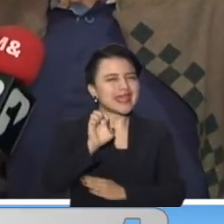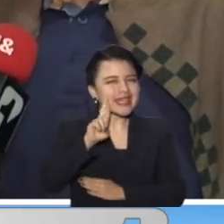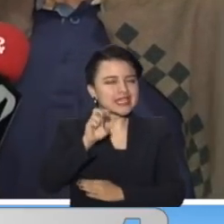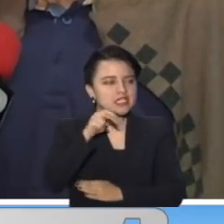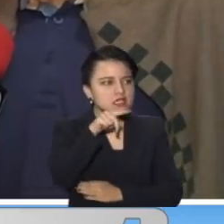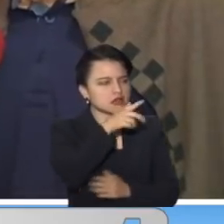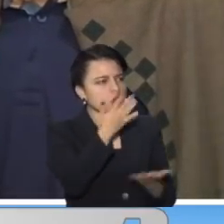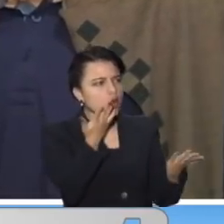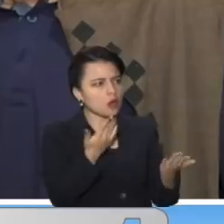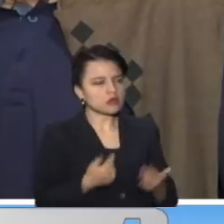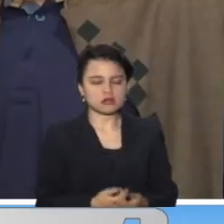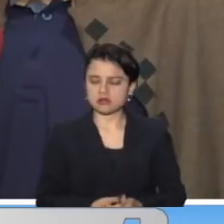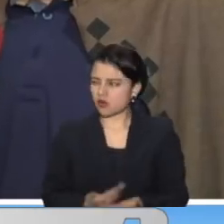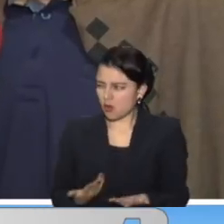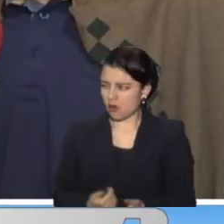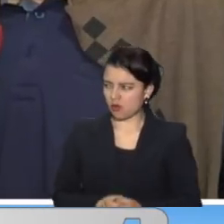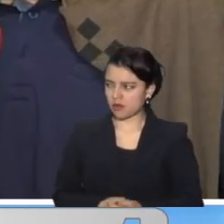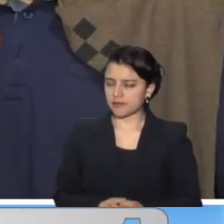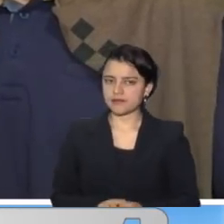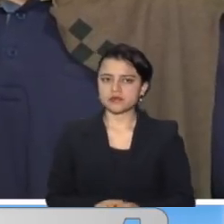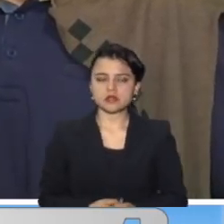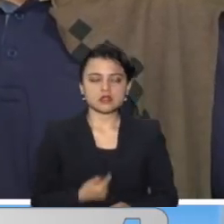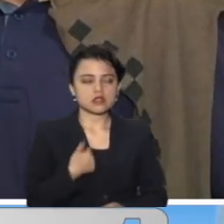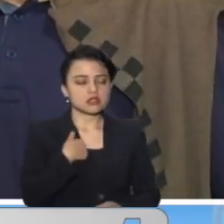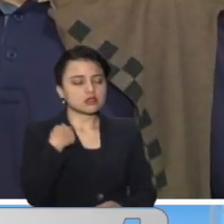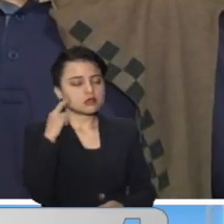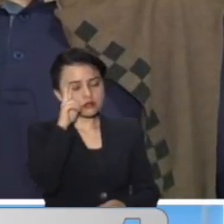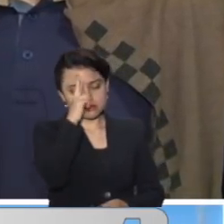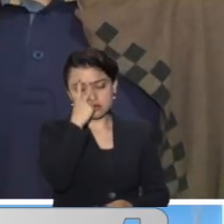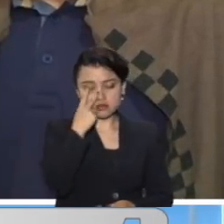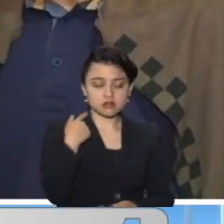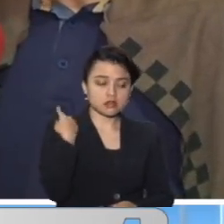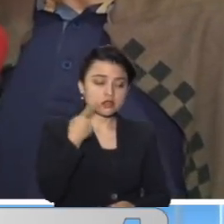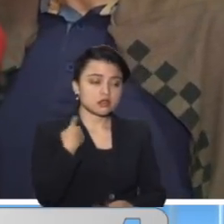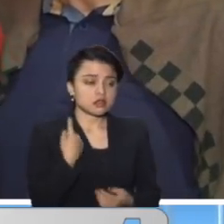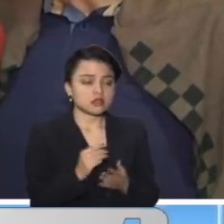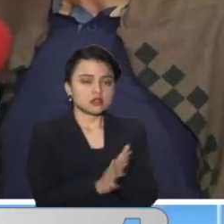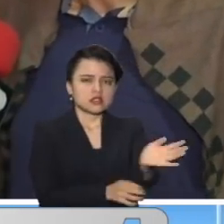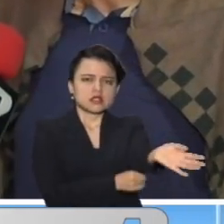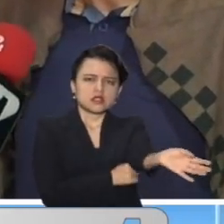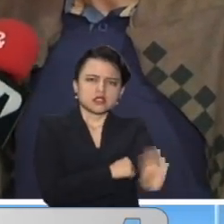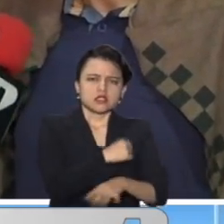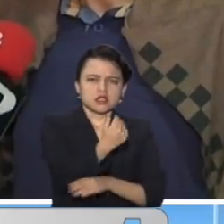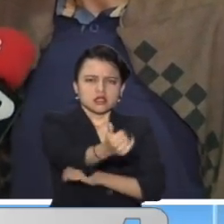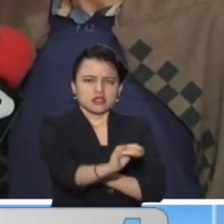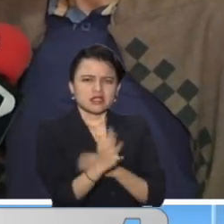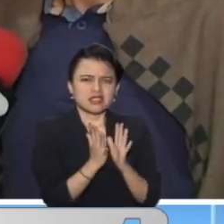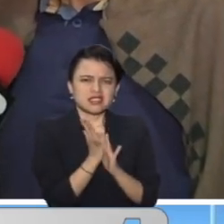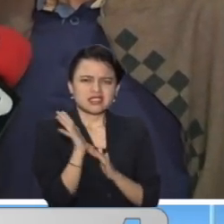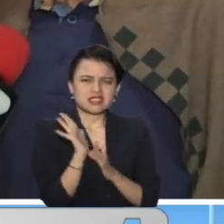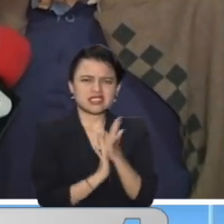Pues yo empecé con mareos, sudoración en mis manos,